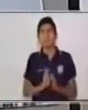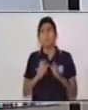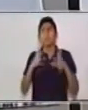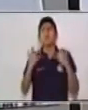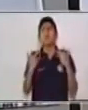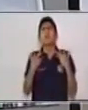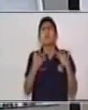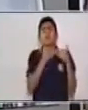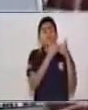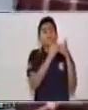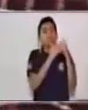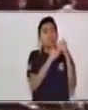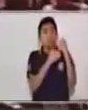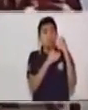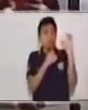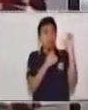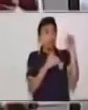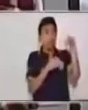todo lo demás va a ser un